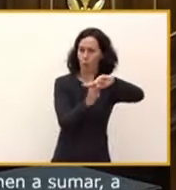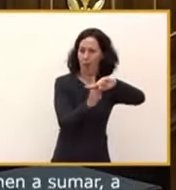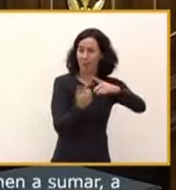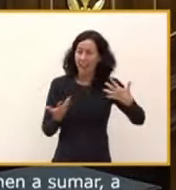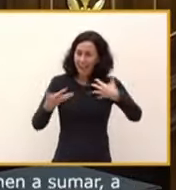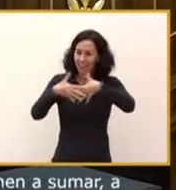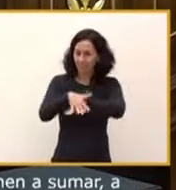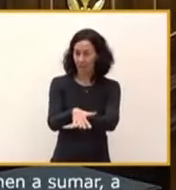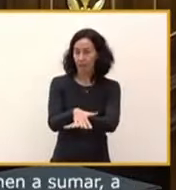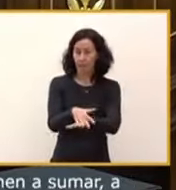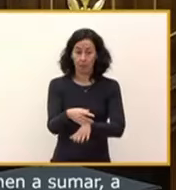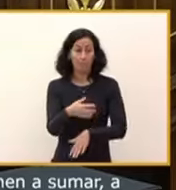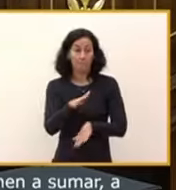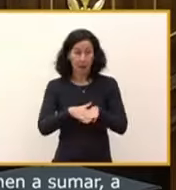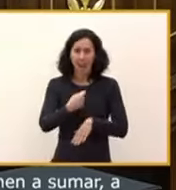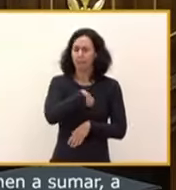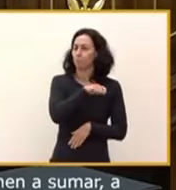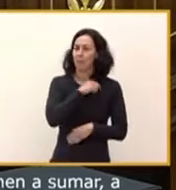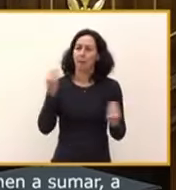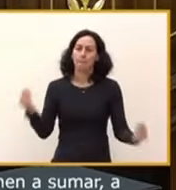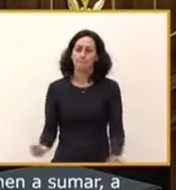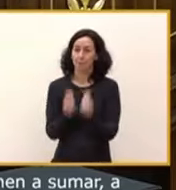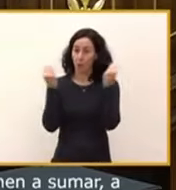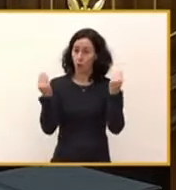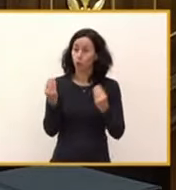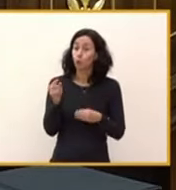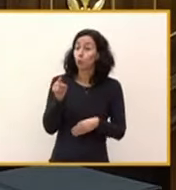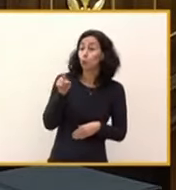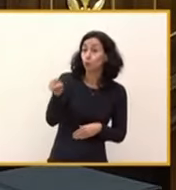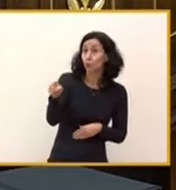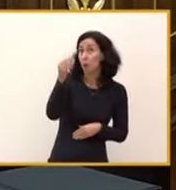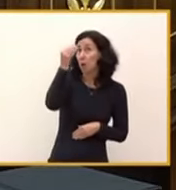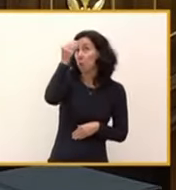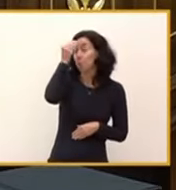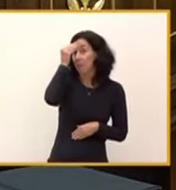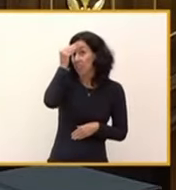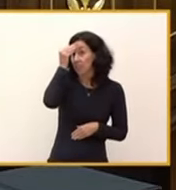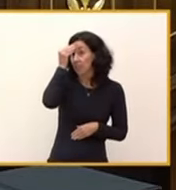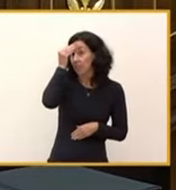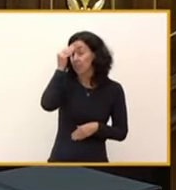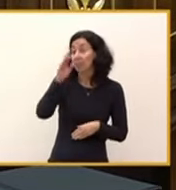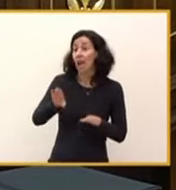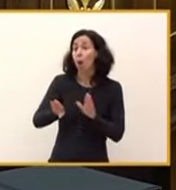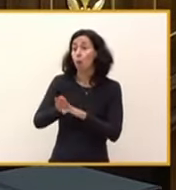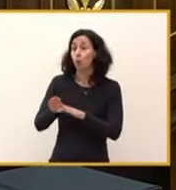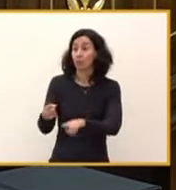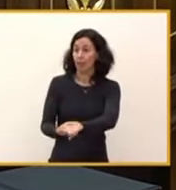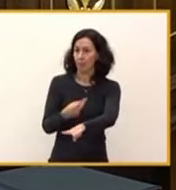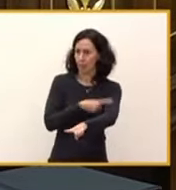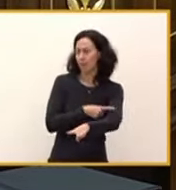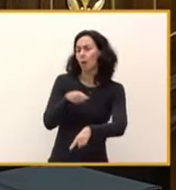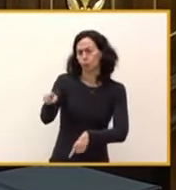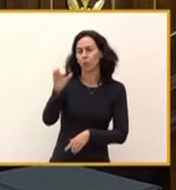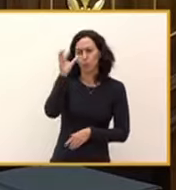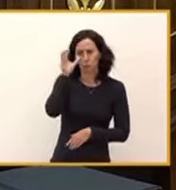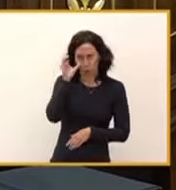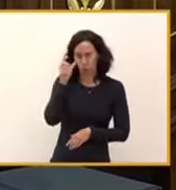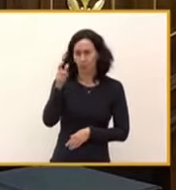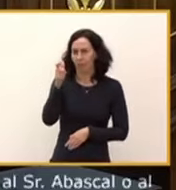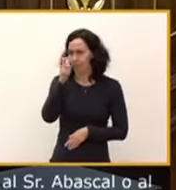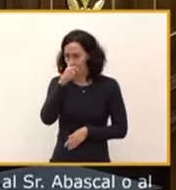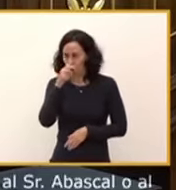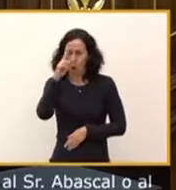te metas, hombre. Mejor Abascal que no se ha metido a engañar a nadie, ¿no? Acaba de abrir una puerta para que se le pueda volver a recordar la tesis. Hombre, pero que por solo favor, se la